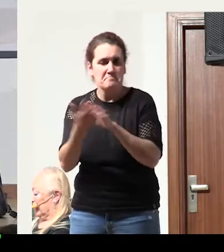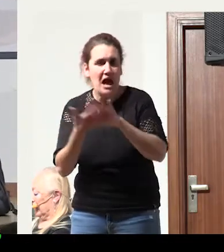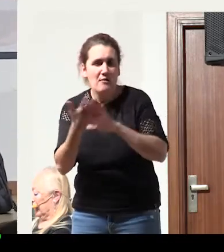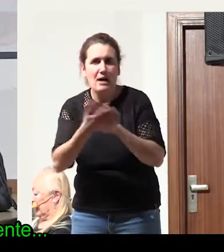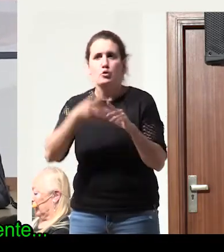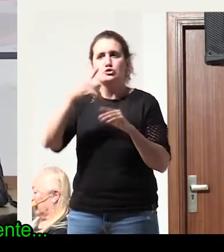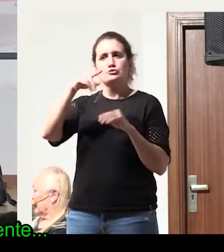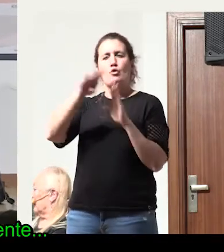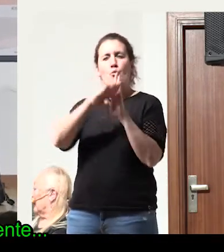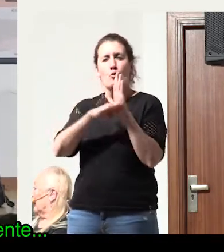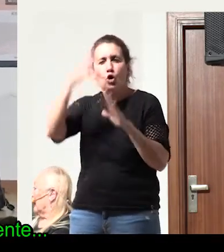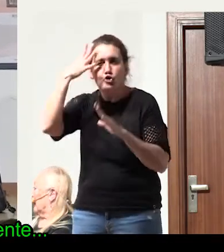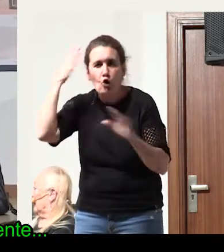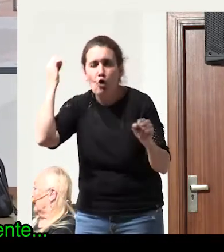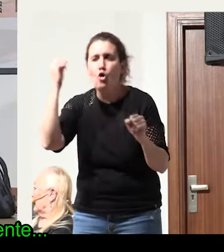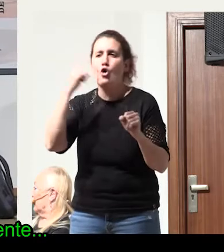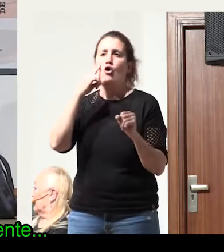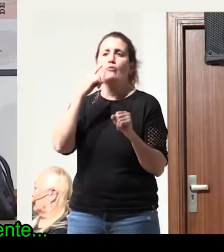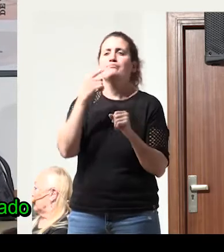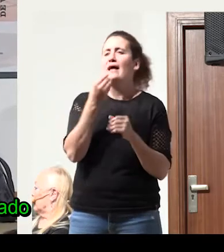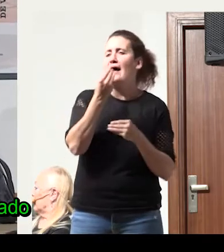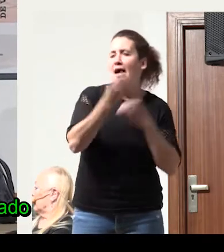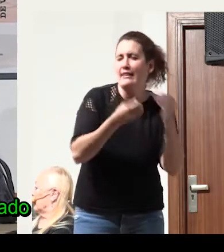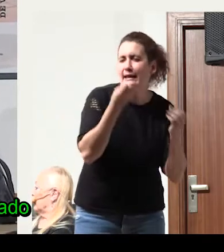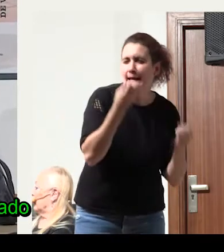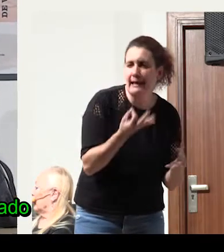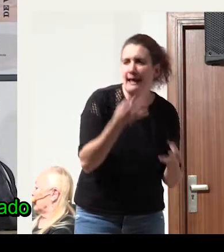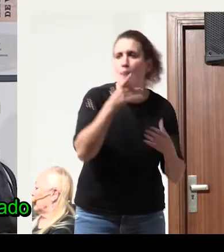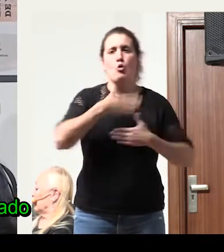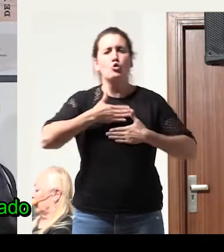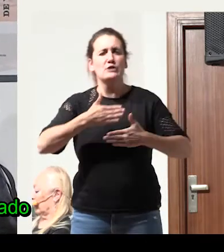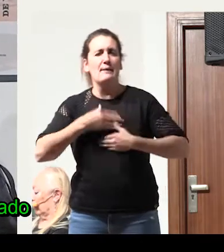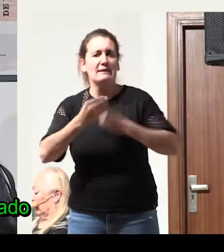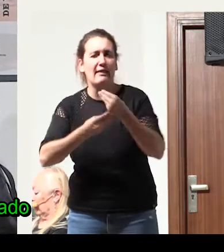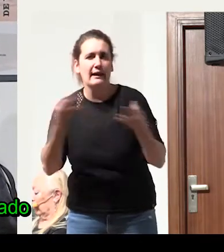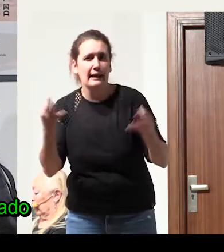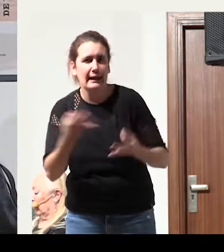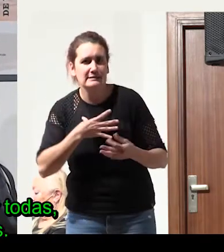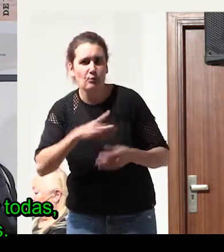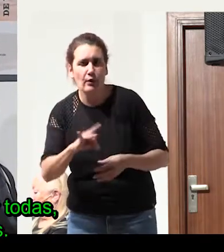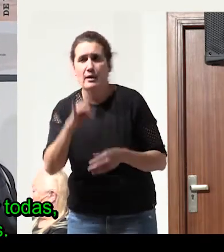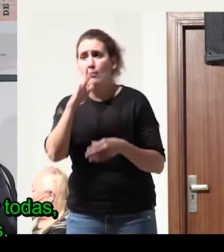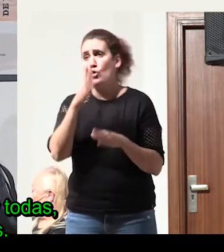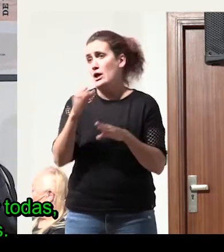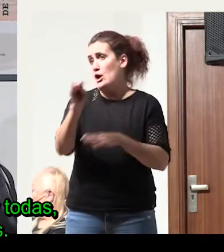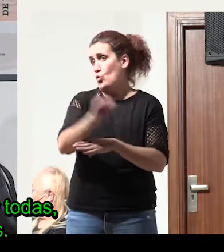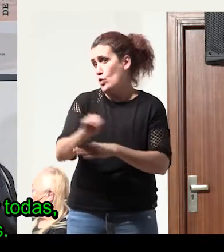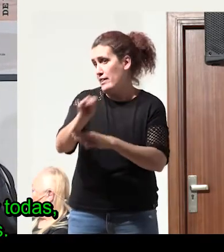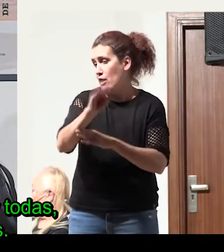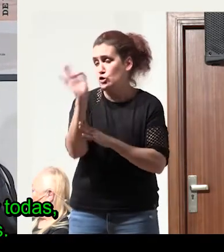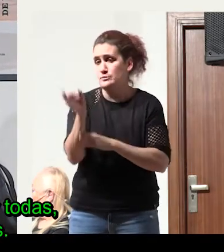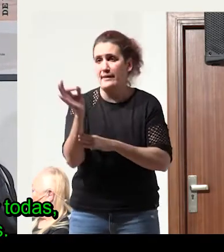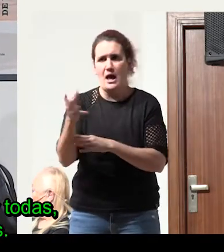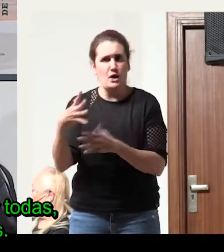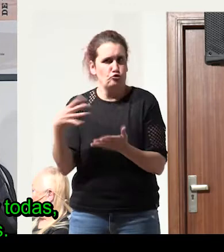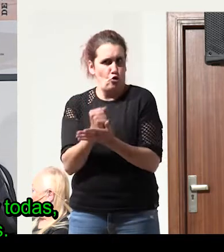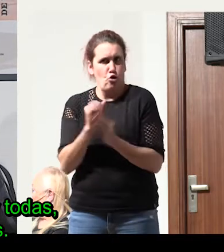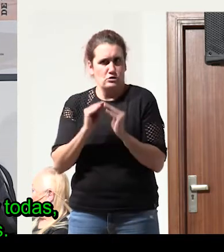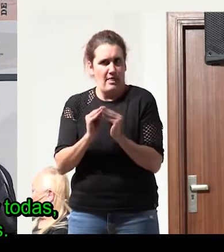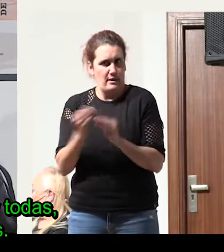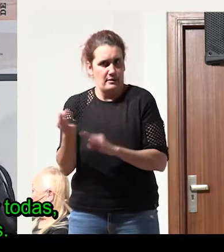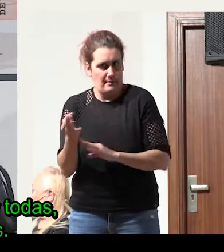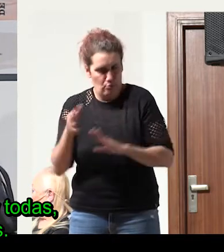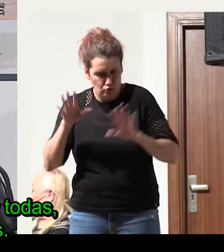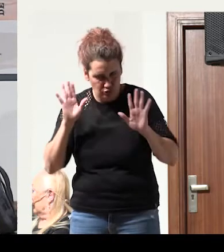no conviene, qué es lo que se puede hacer voluntariamente, porque es claro que en el cuidado hay una parte que la tenemos que hacer todos, y todas, de todas